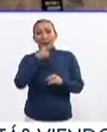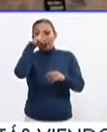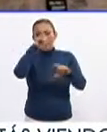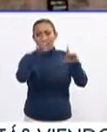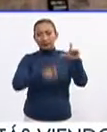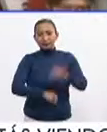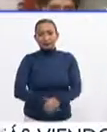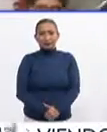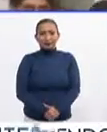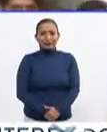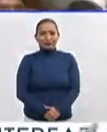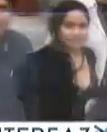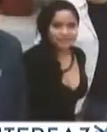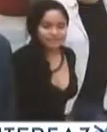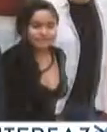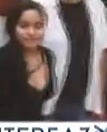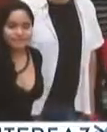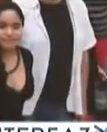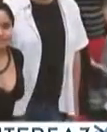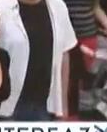país.